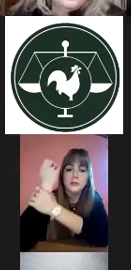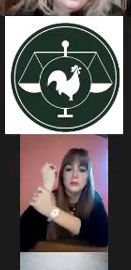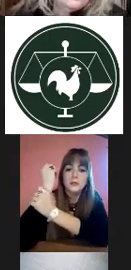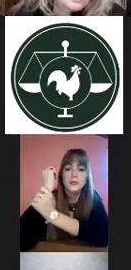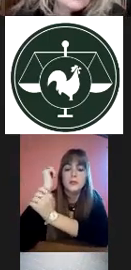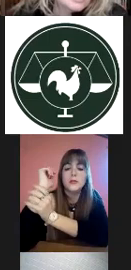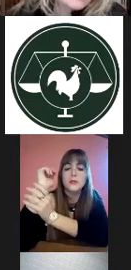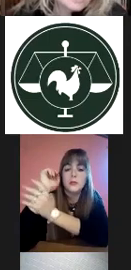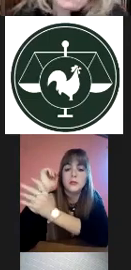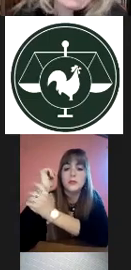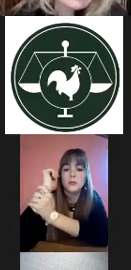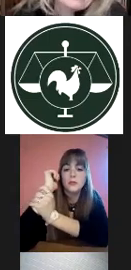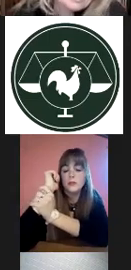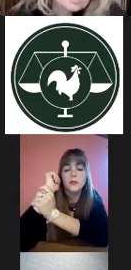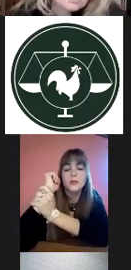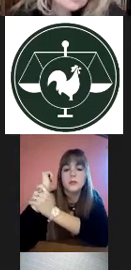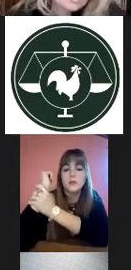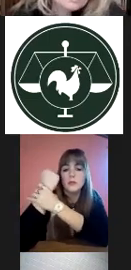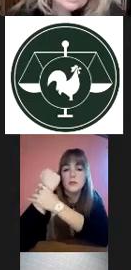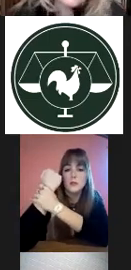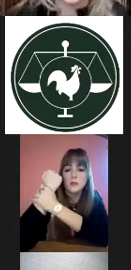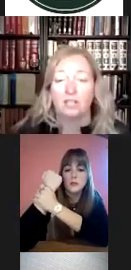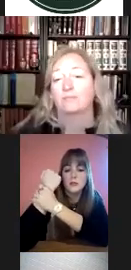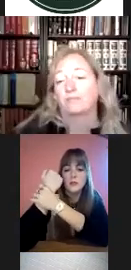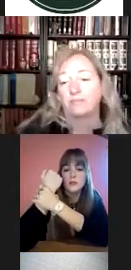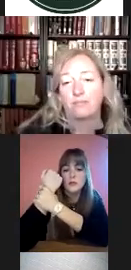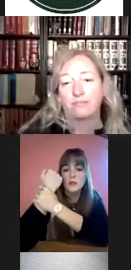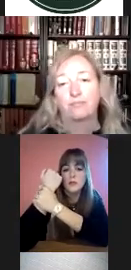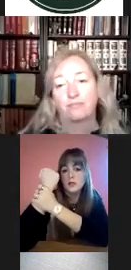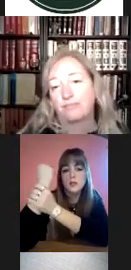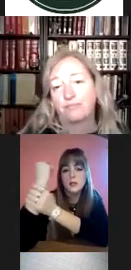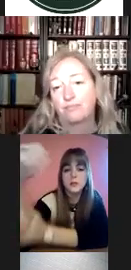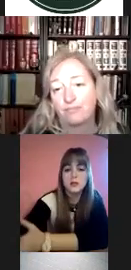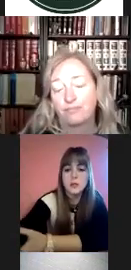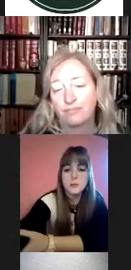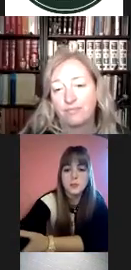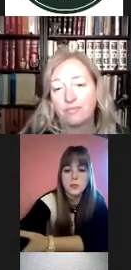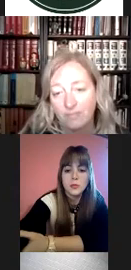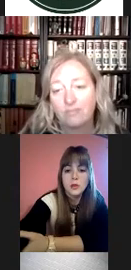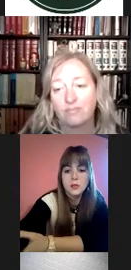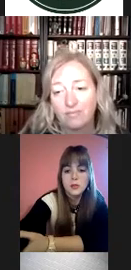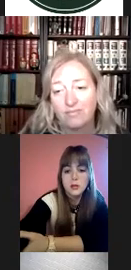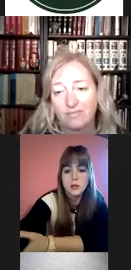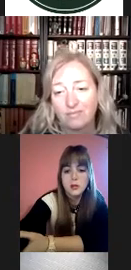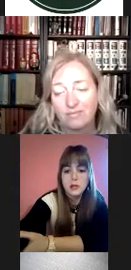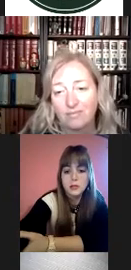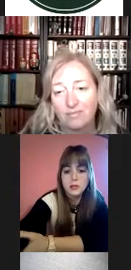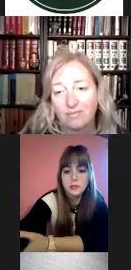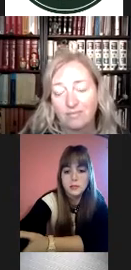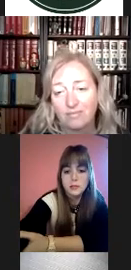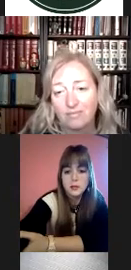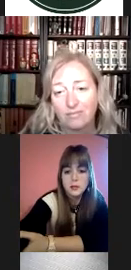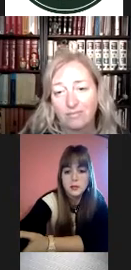y sale a pelearse por una perra que anda en celos por la calle. Sí, sí, es así. Sí, sí, los vemos